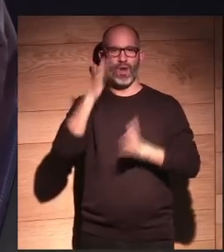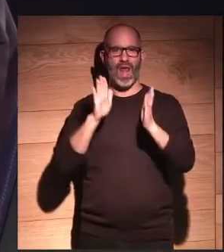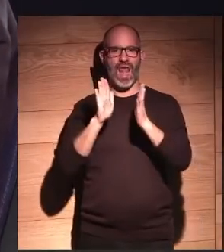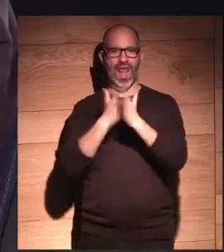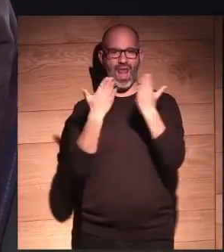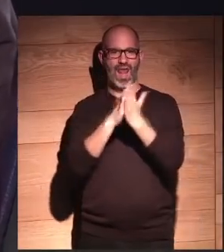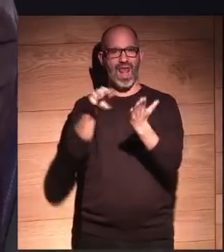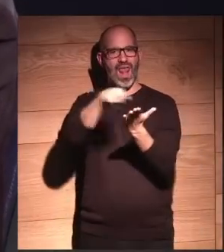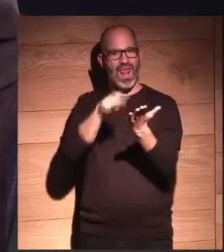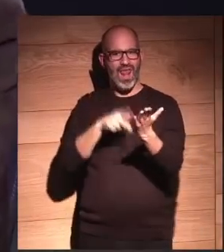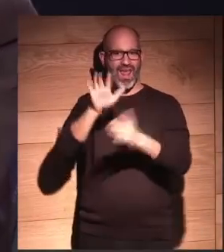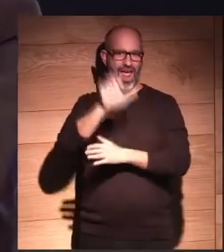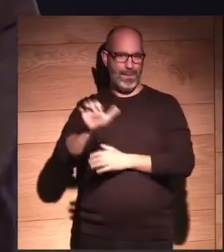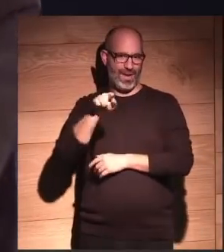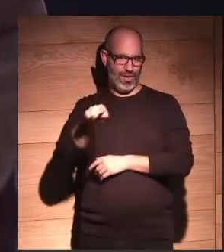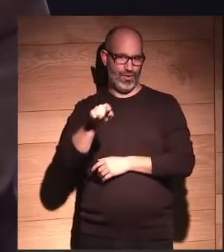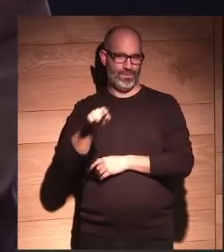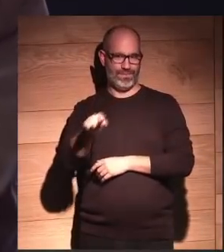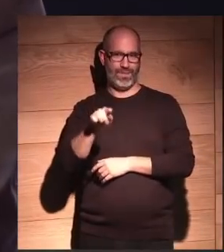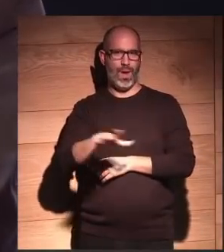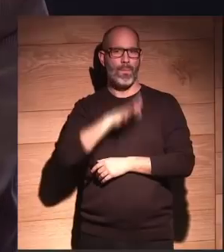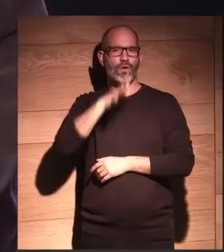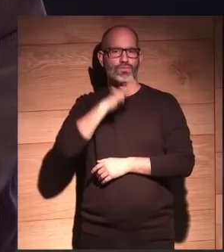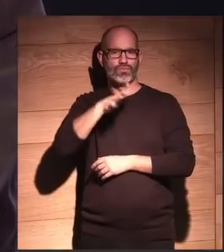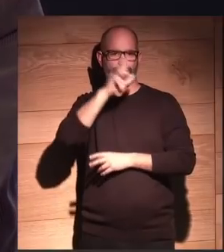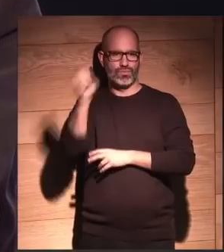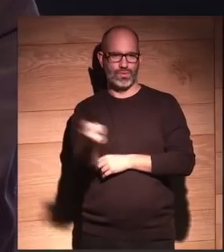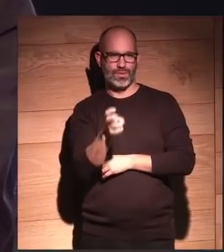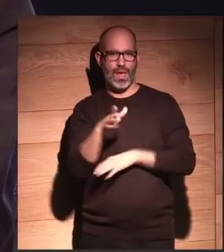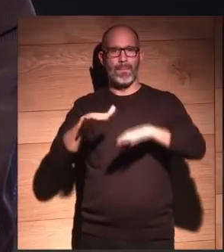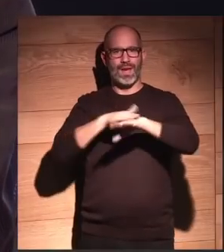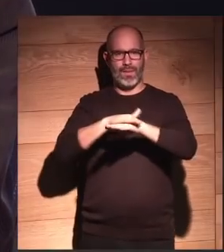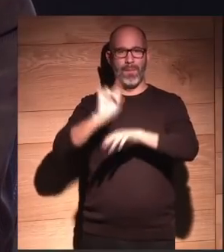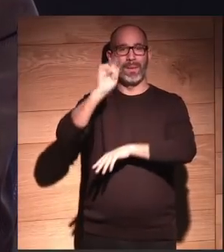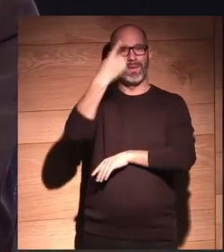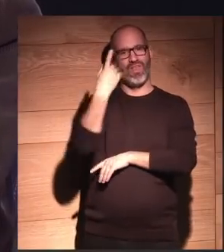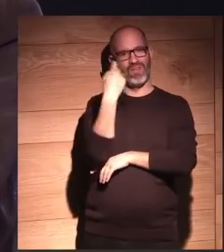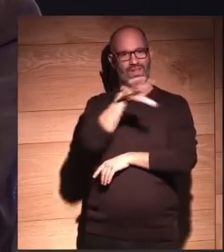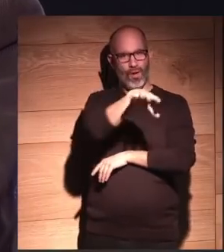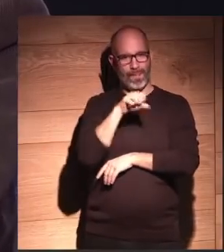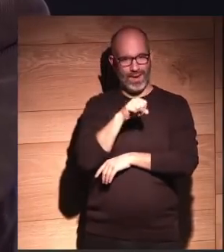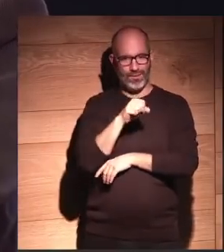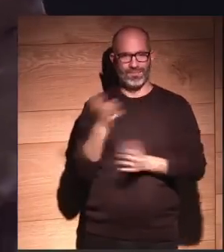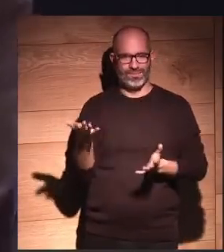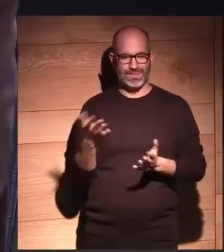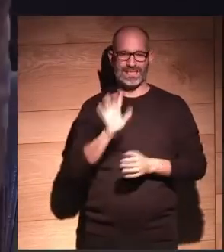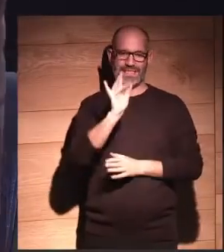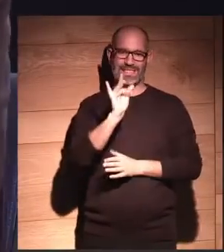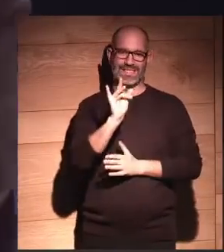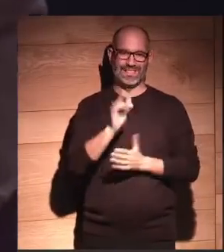Emilio. De manera que, por varias, vamos. Bueno, primero hay que comprarlo, ¿no? Sí, eso sí,